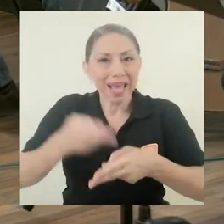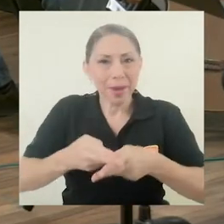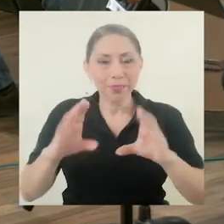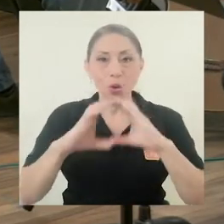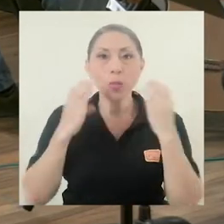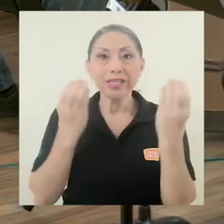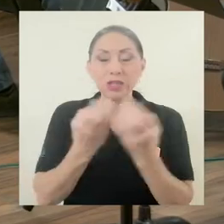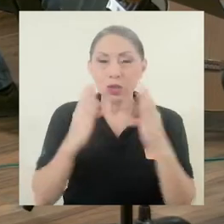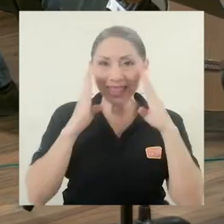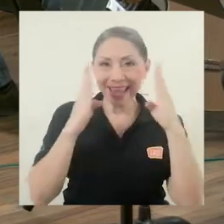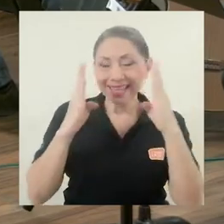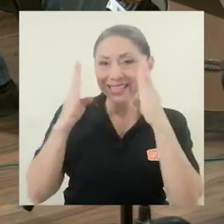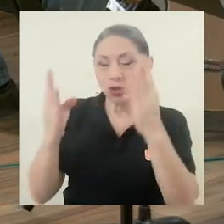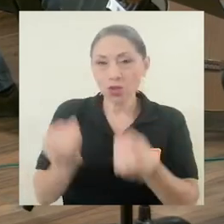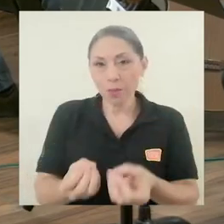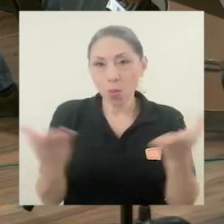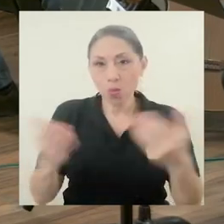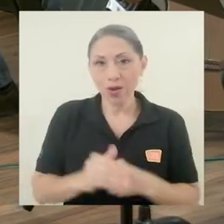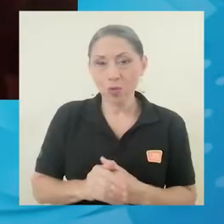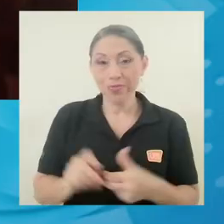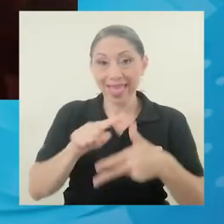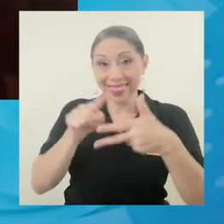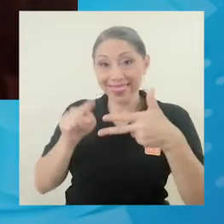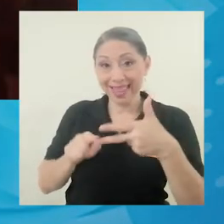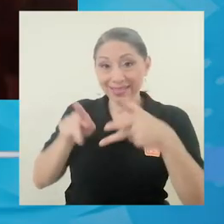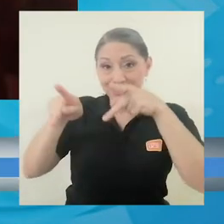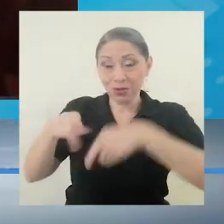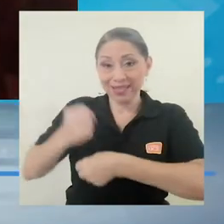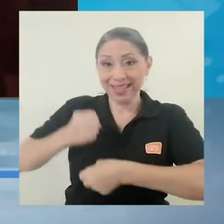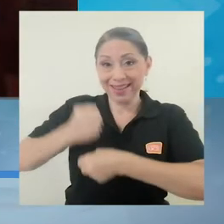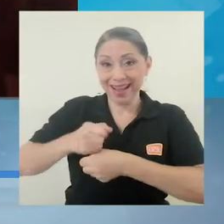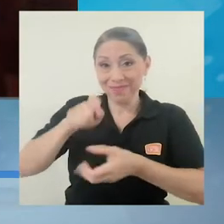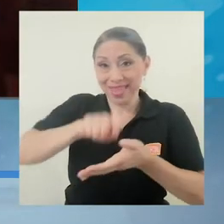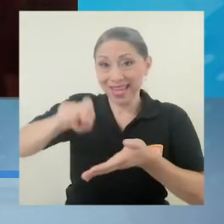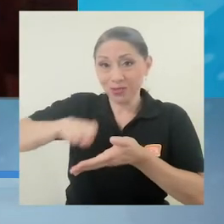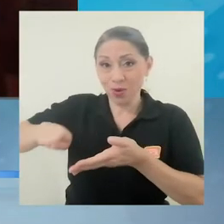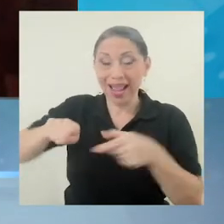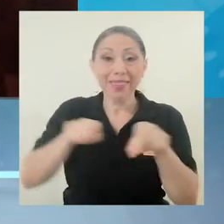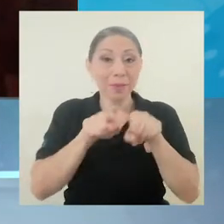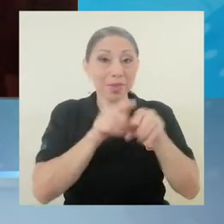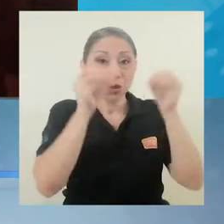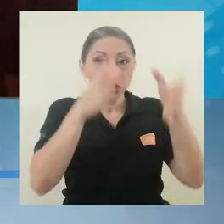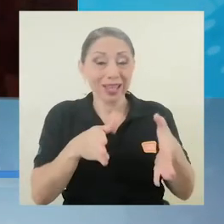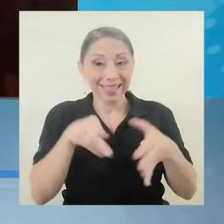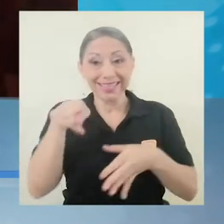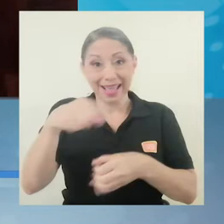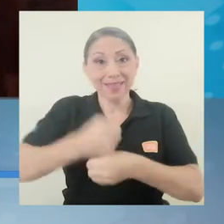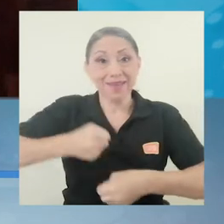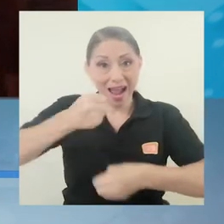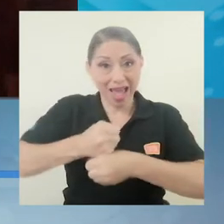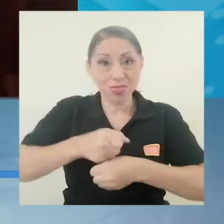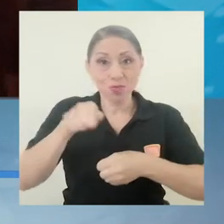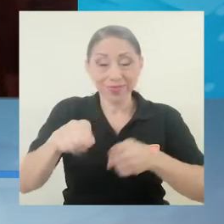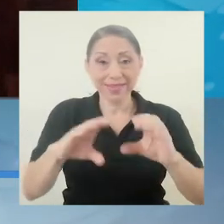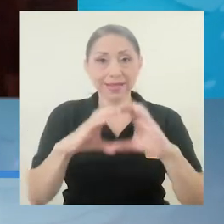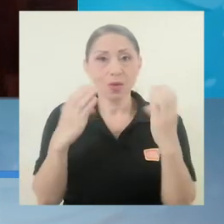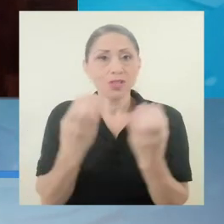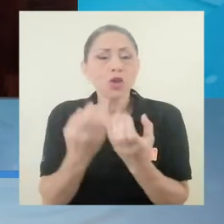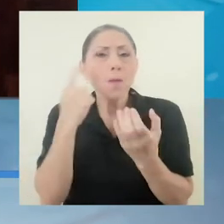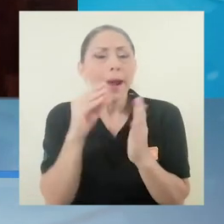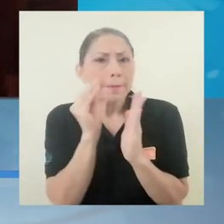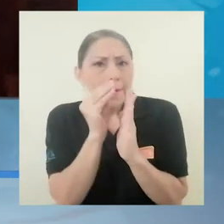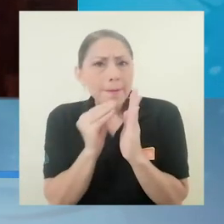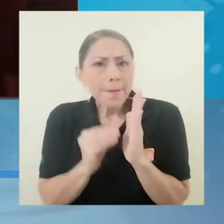llama Comisión de Gestión de Público, que hay tres funcionarios de la escuela y docente que están trabajando en esta comisión para